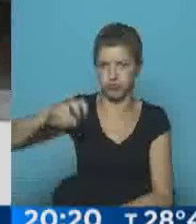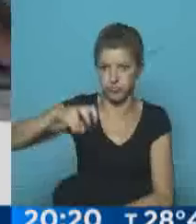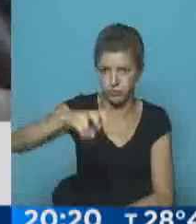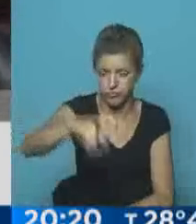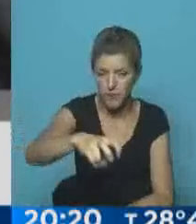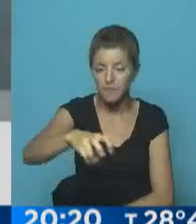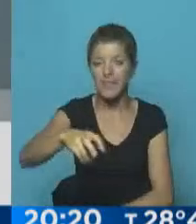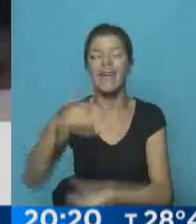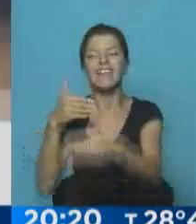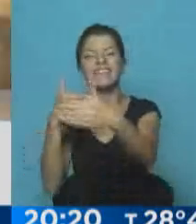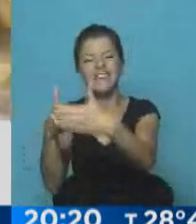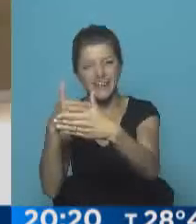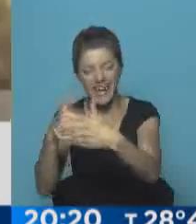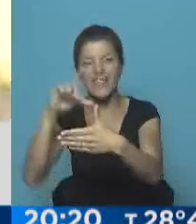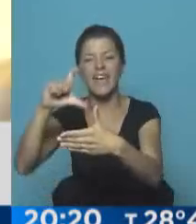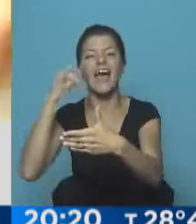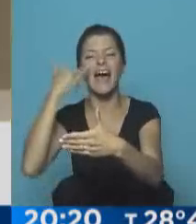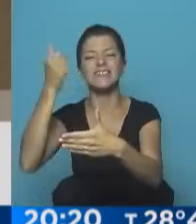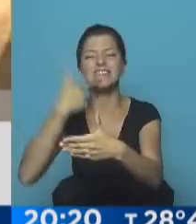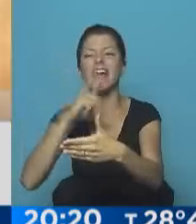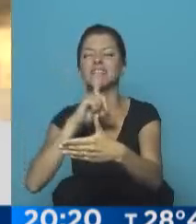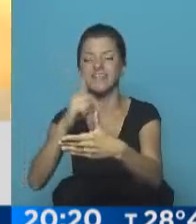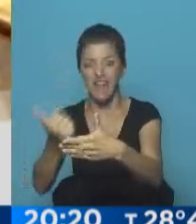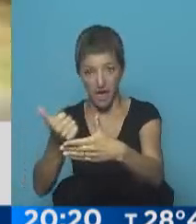encuentran cerca de Callastá, en ese lugar